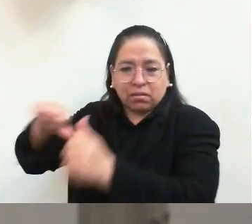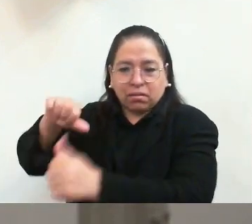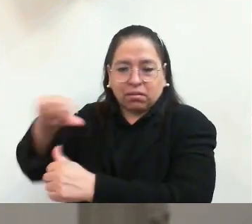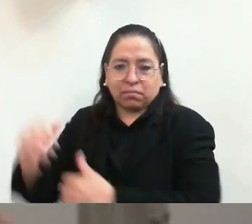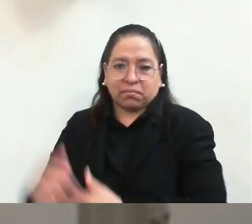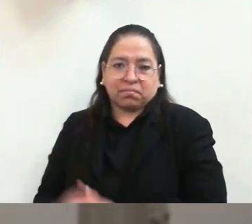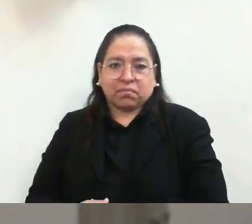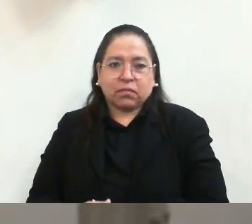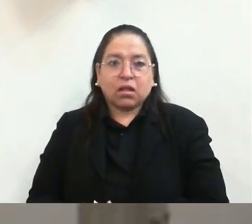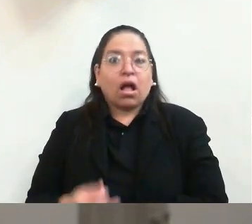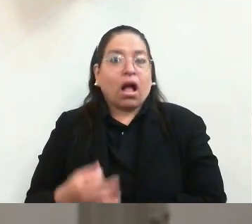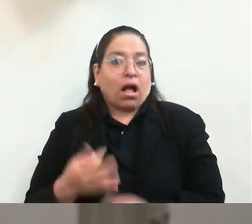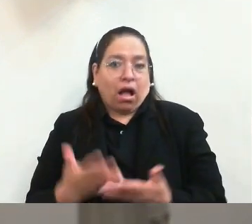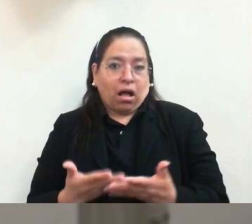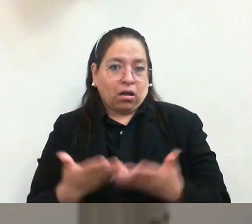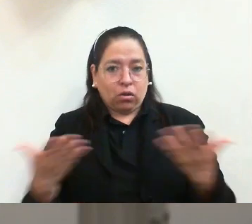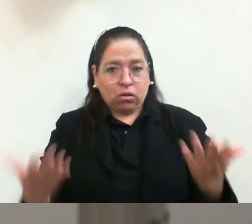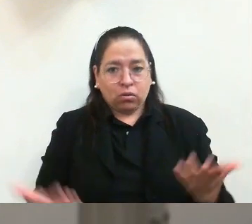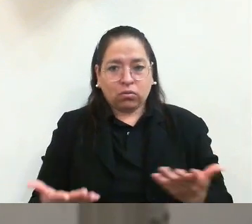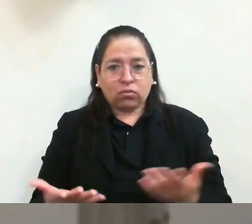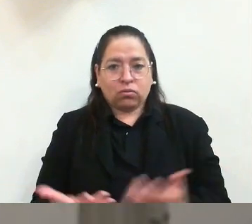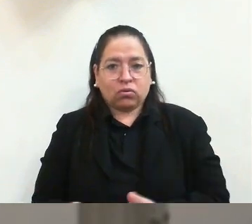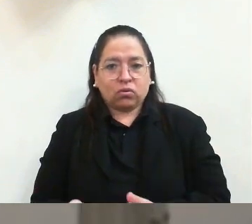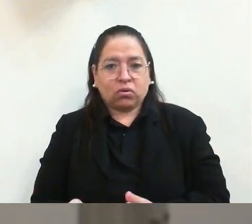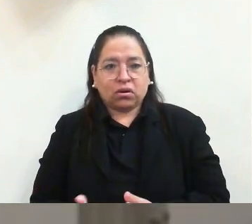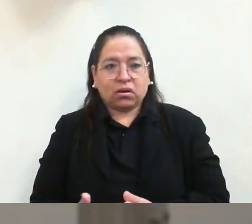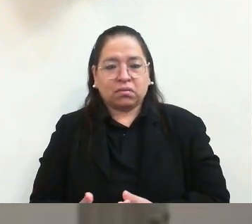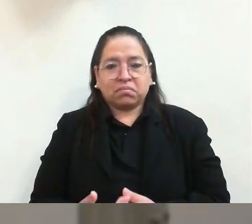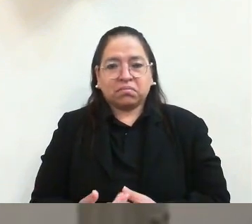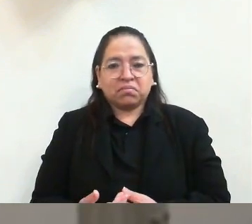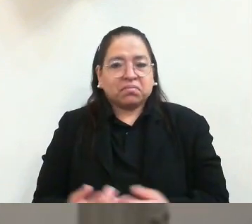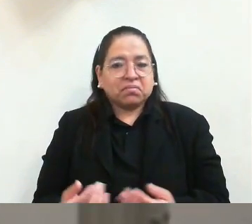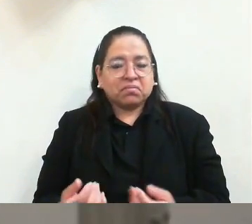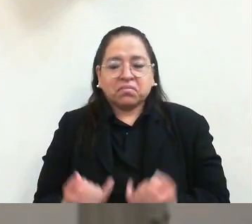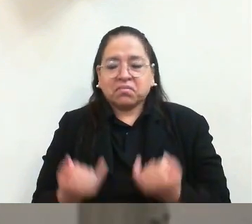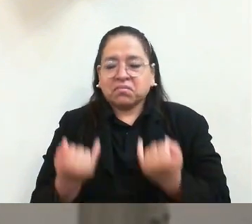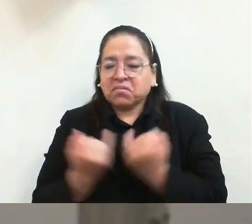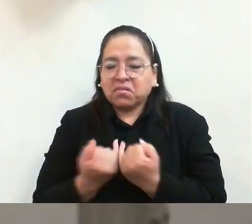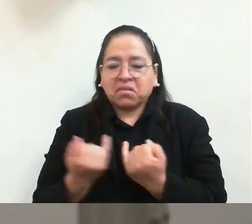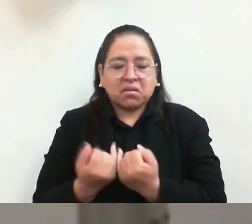inclusive hoy la censura haría rápidamente